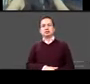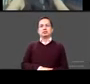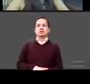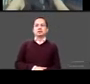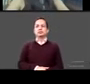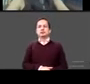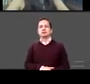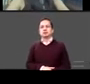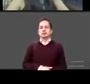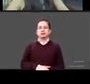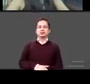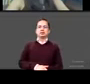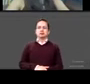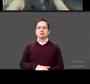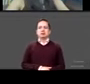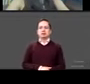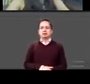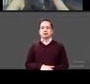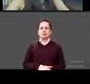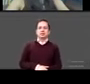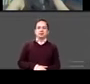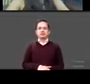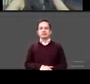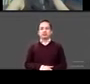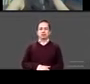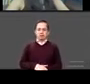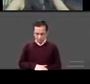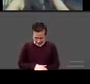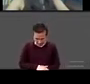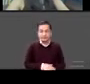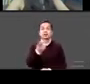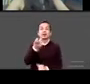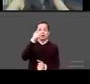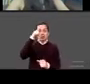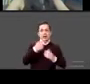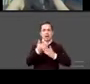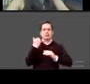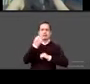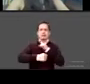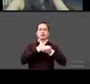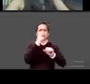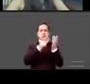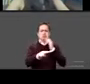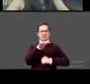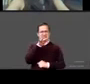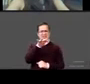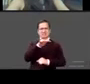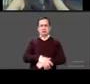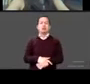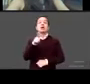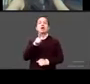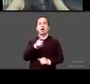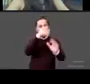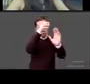Muy bien. Primero, entender desde el artículo 19 de la Convención de los Derechos del Niño y de la